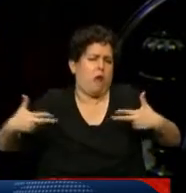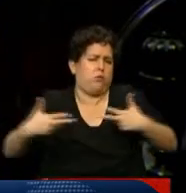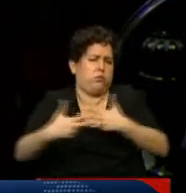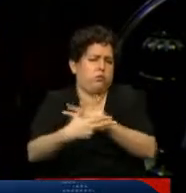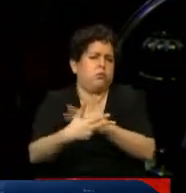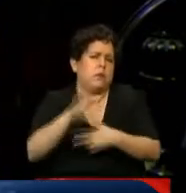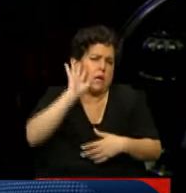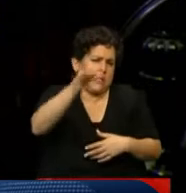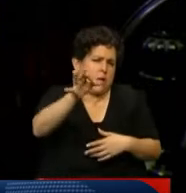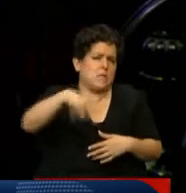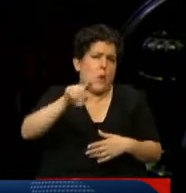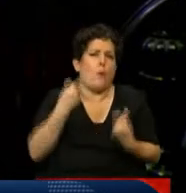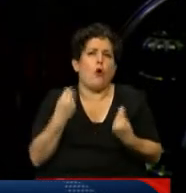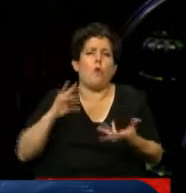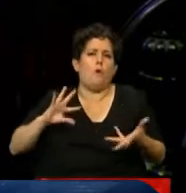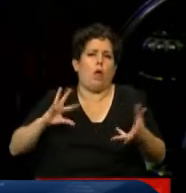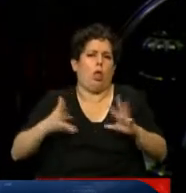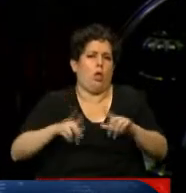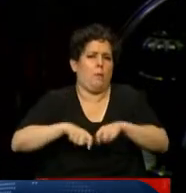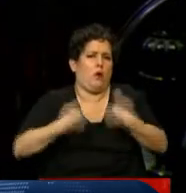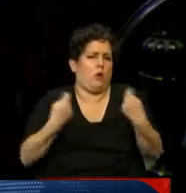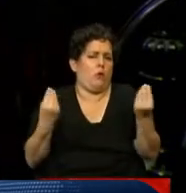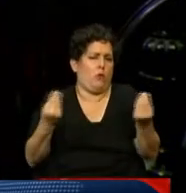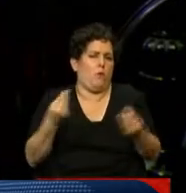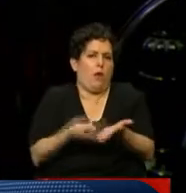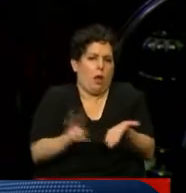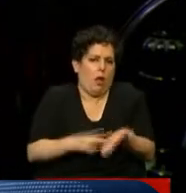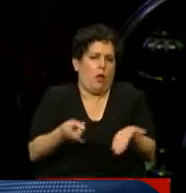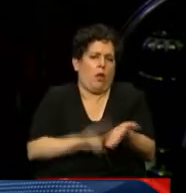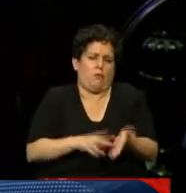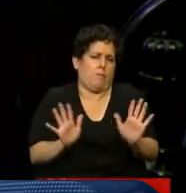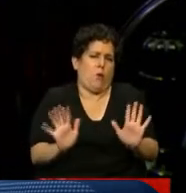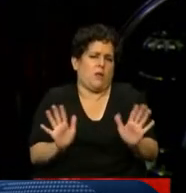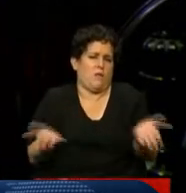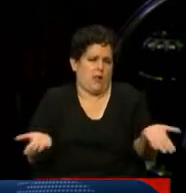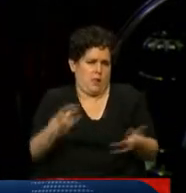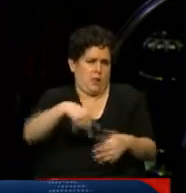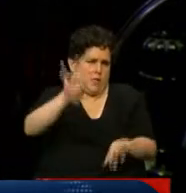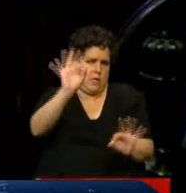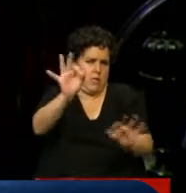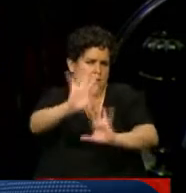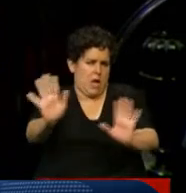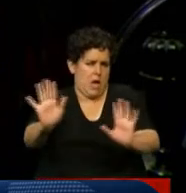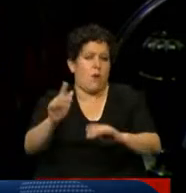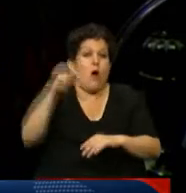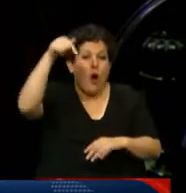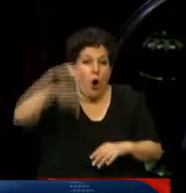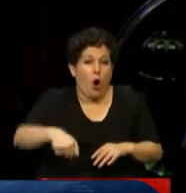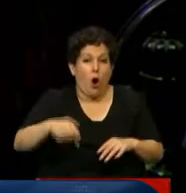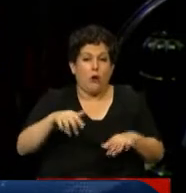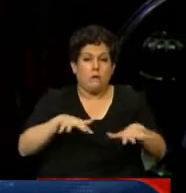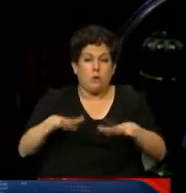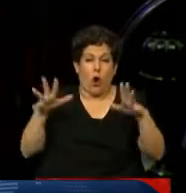las sabemos y sería redundante repetirlas. Hoy la sombra